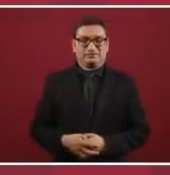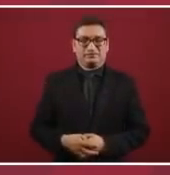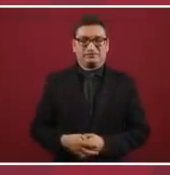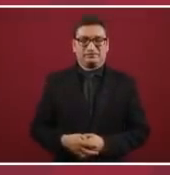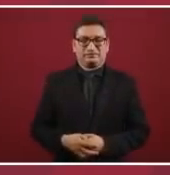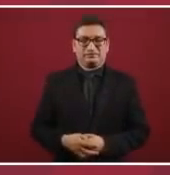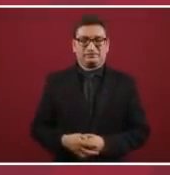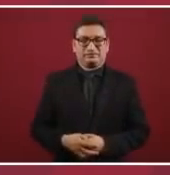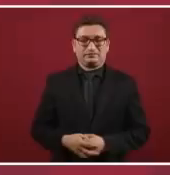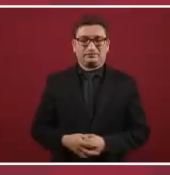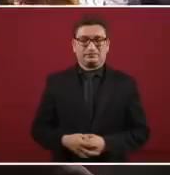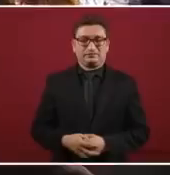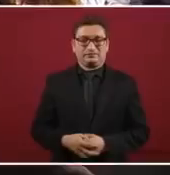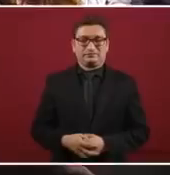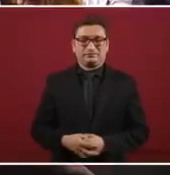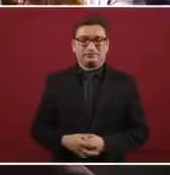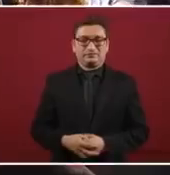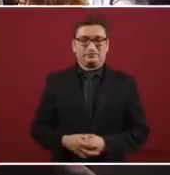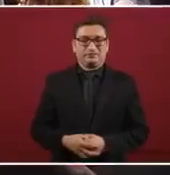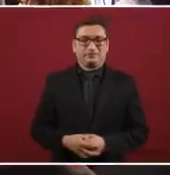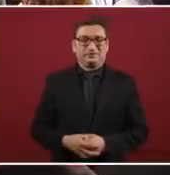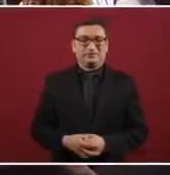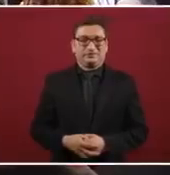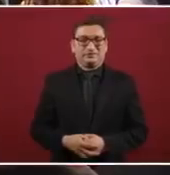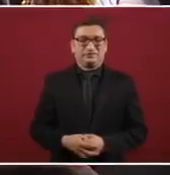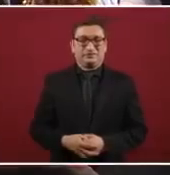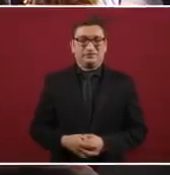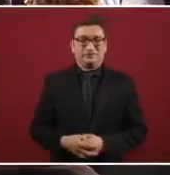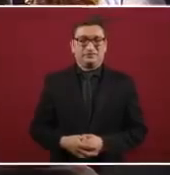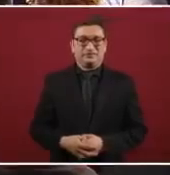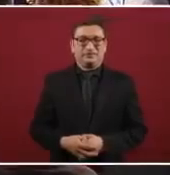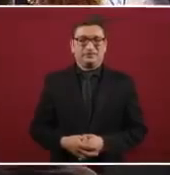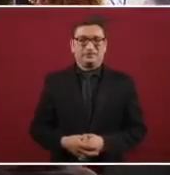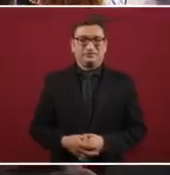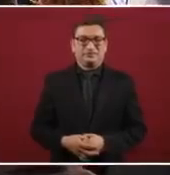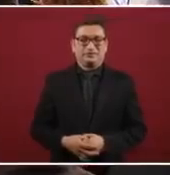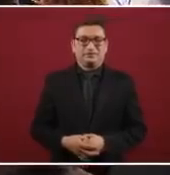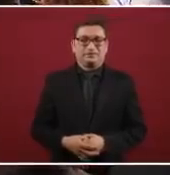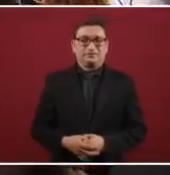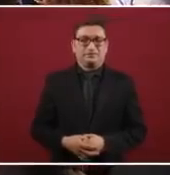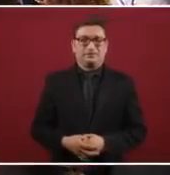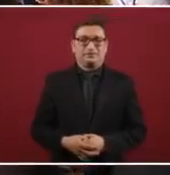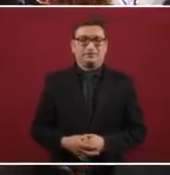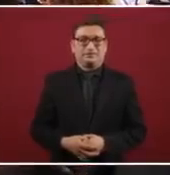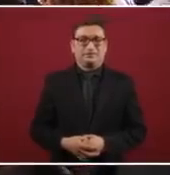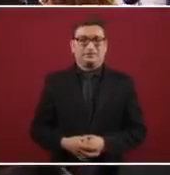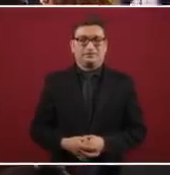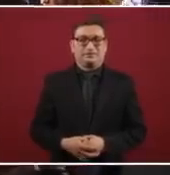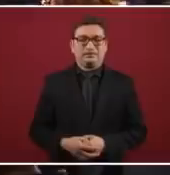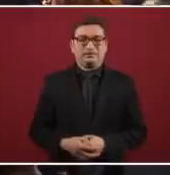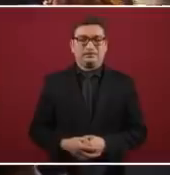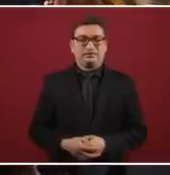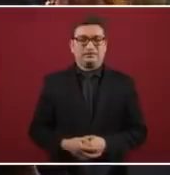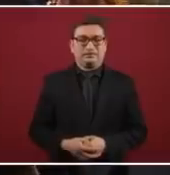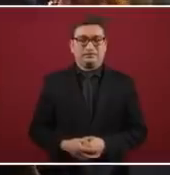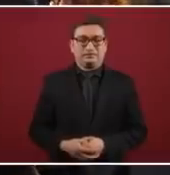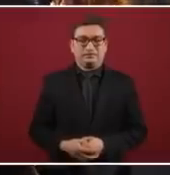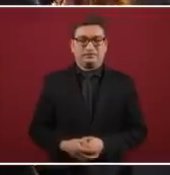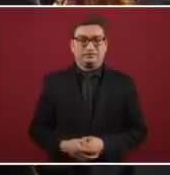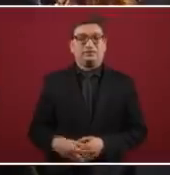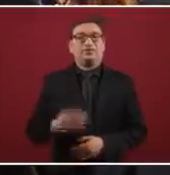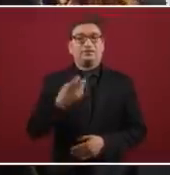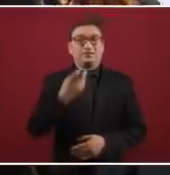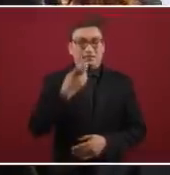Por eso se fueron sobre